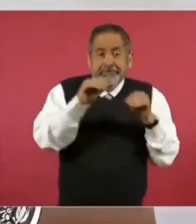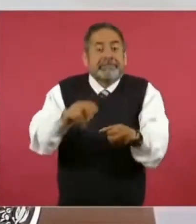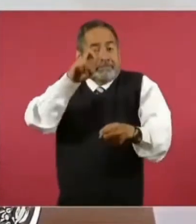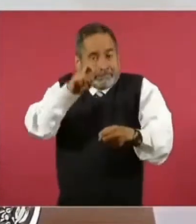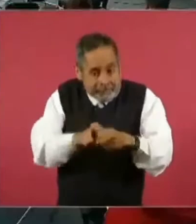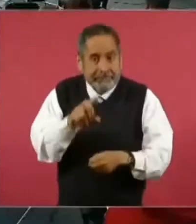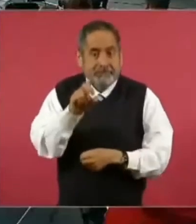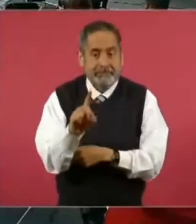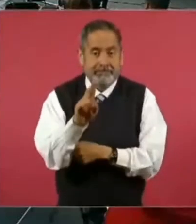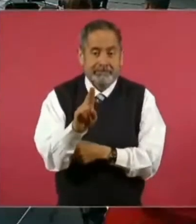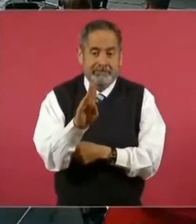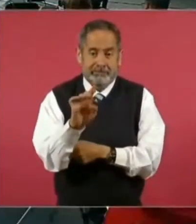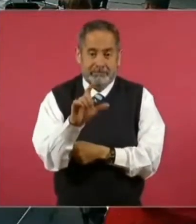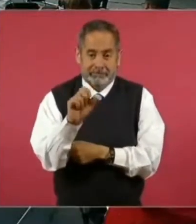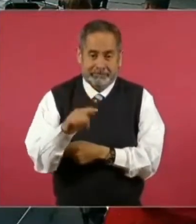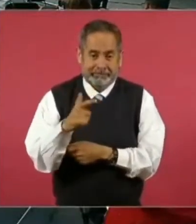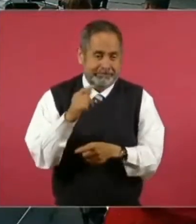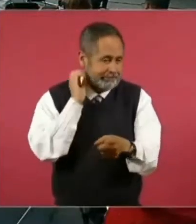O sea,